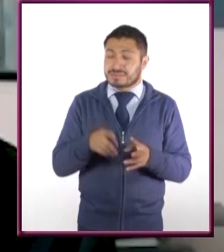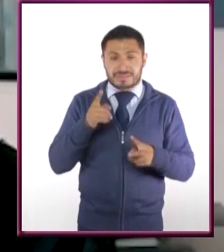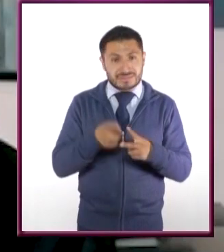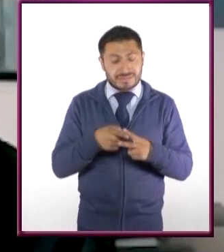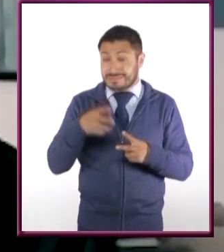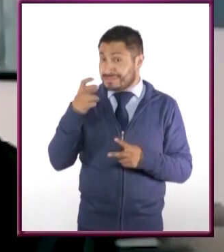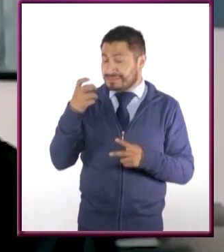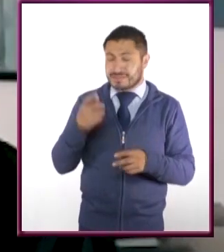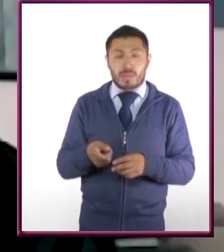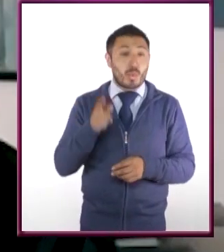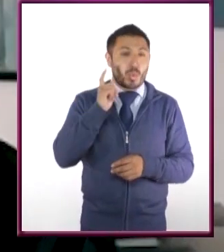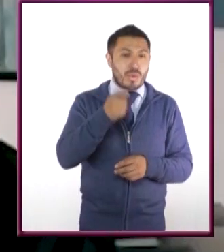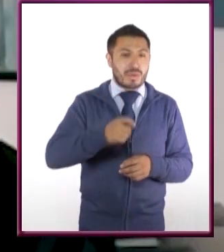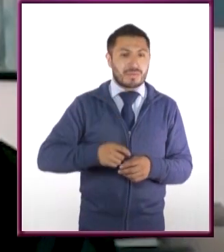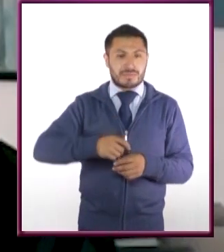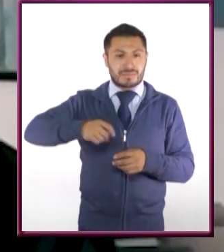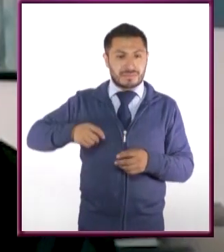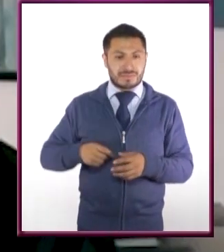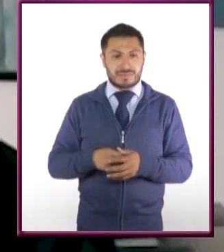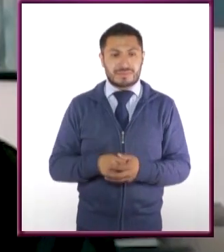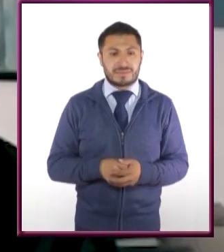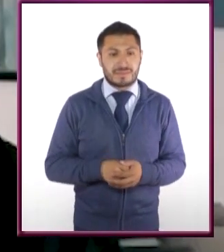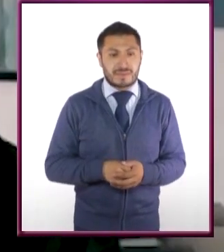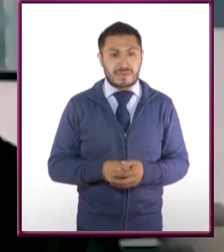de entrada,